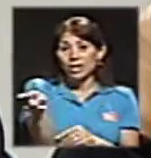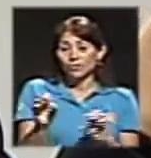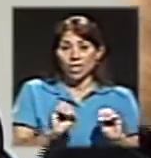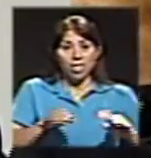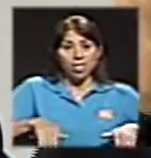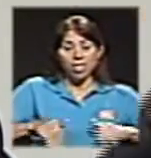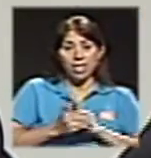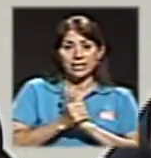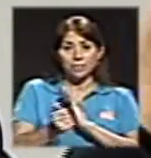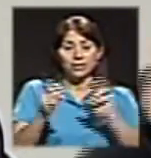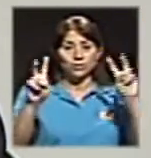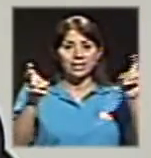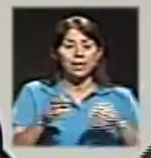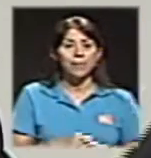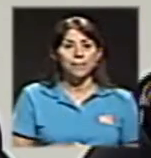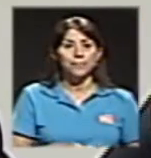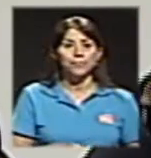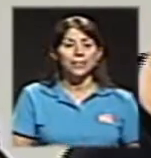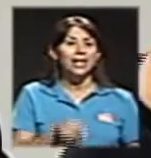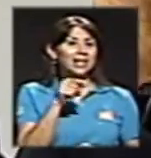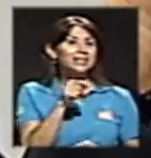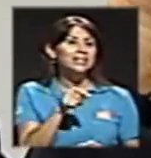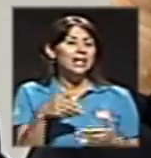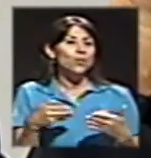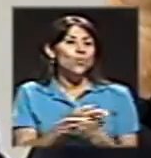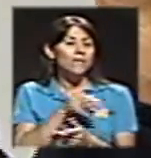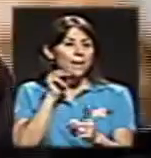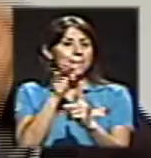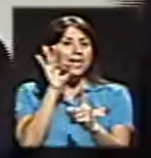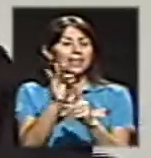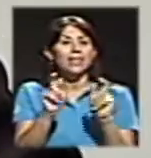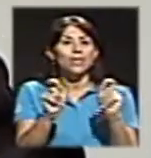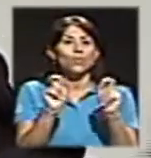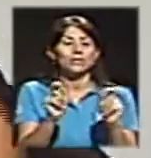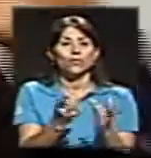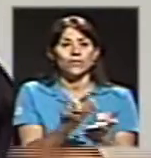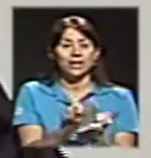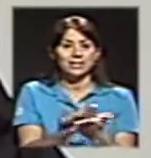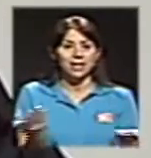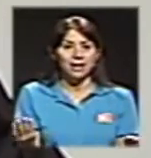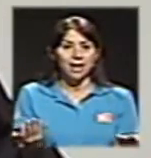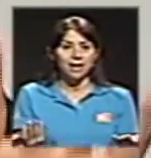tema, que es esta beta nueva de educación financiera integrada,